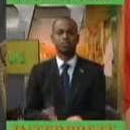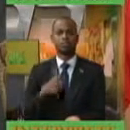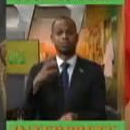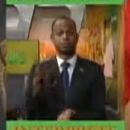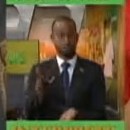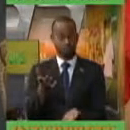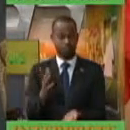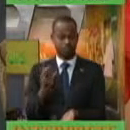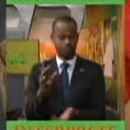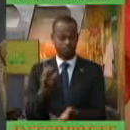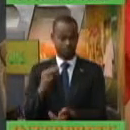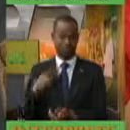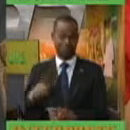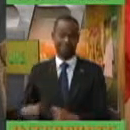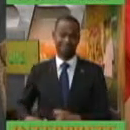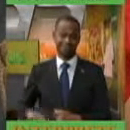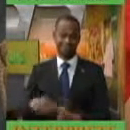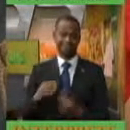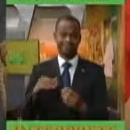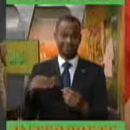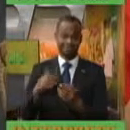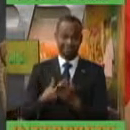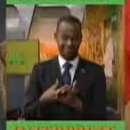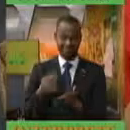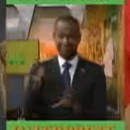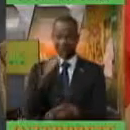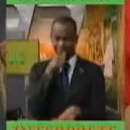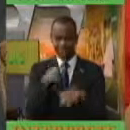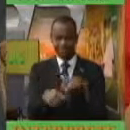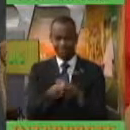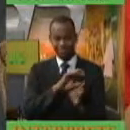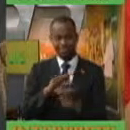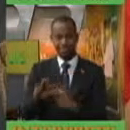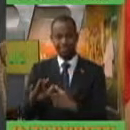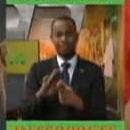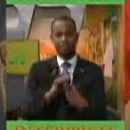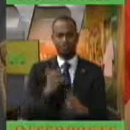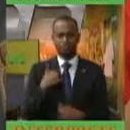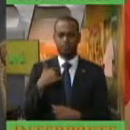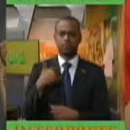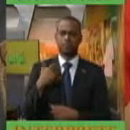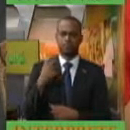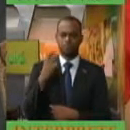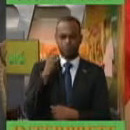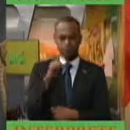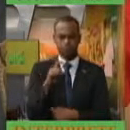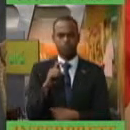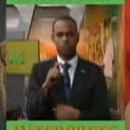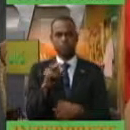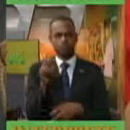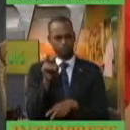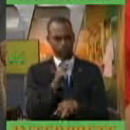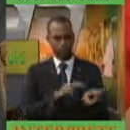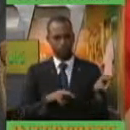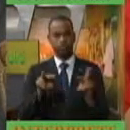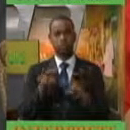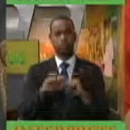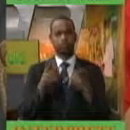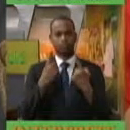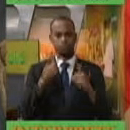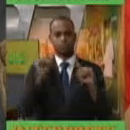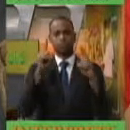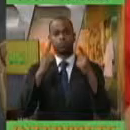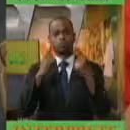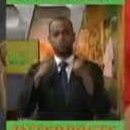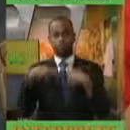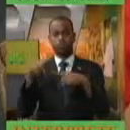llegada del licenciado Magino Corporán y de los saliendo del escondite, pues se pueden ver, evaluar los logros